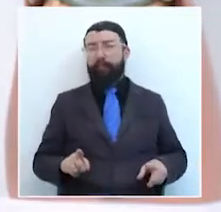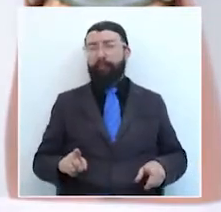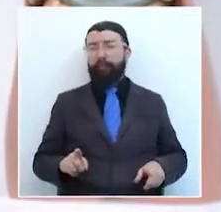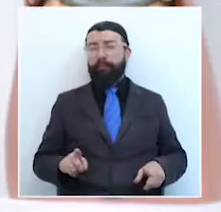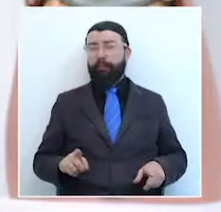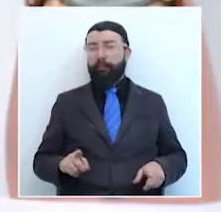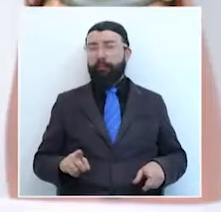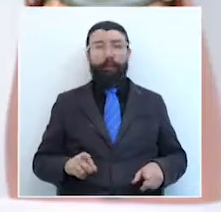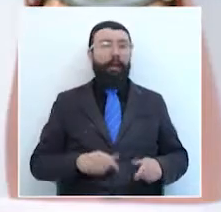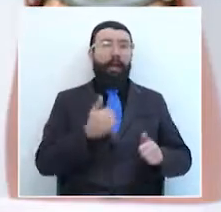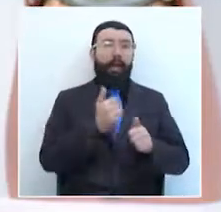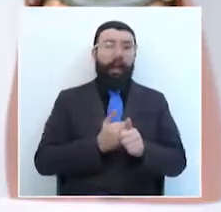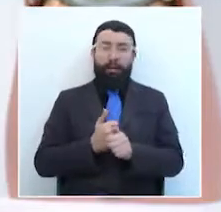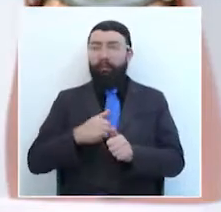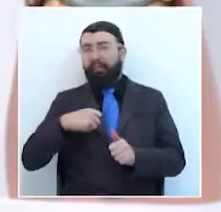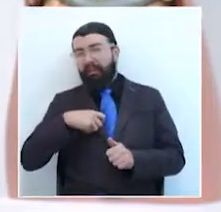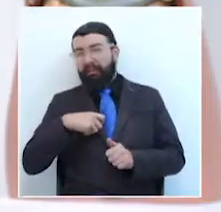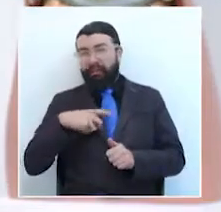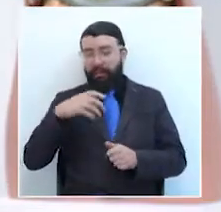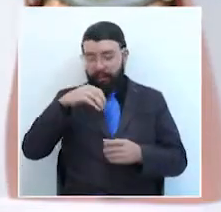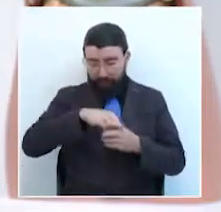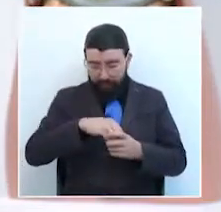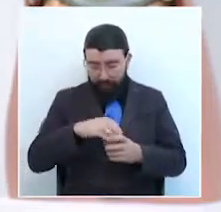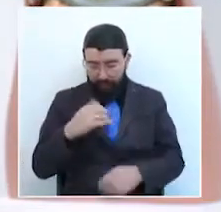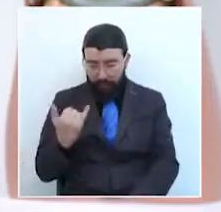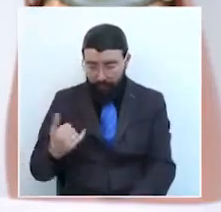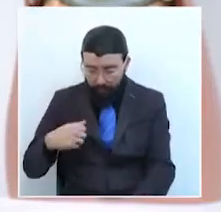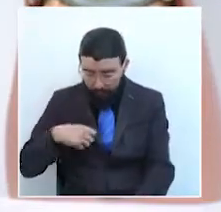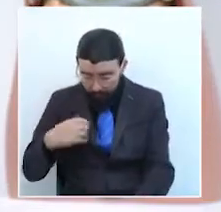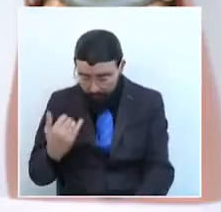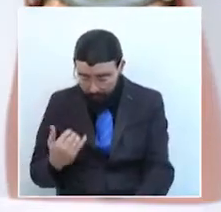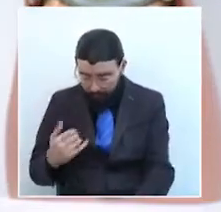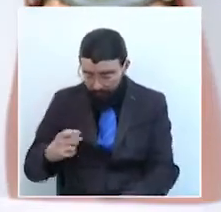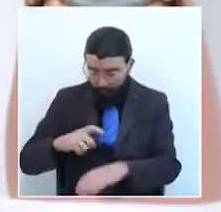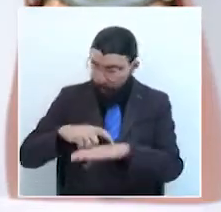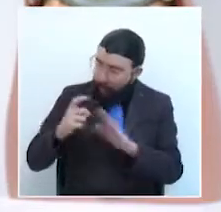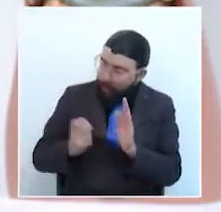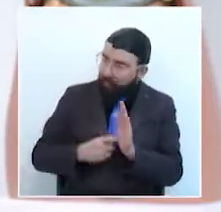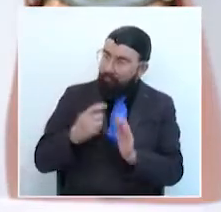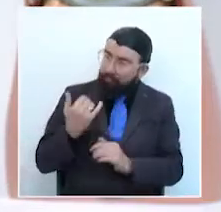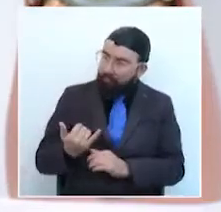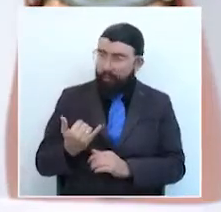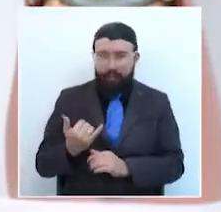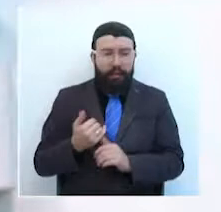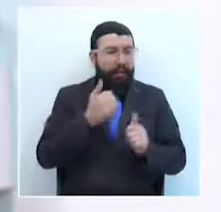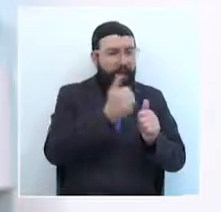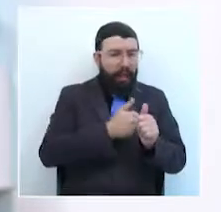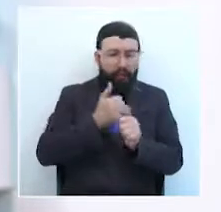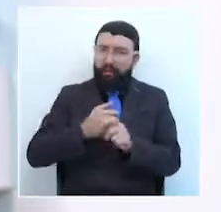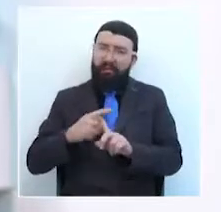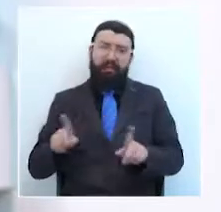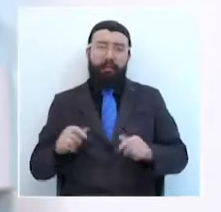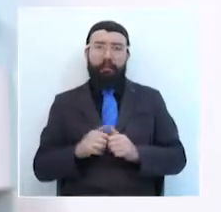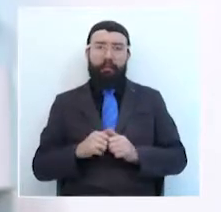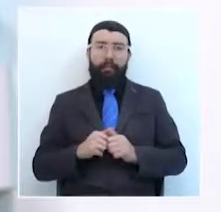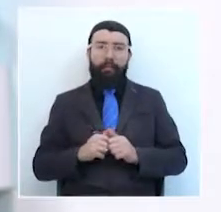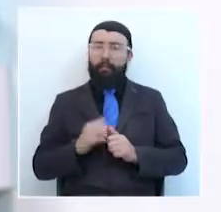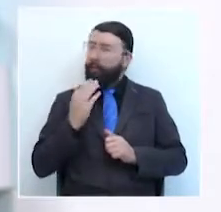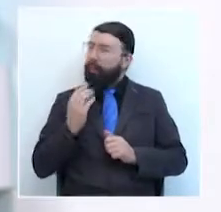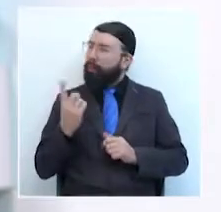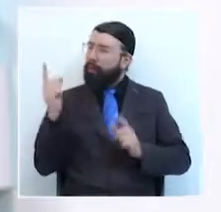también diferente y es que tratan completamente es personalizado con usar con una consulta